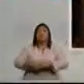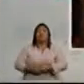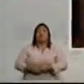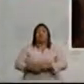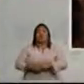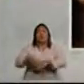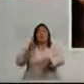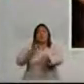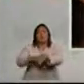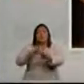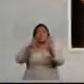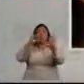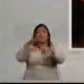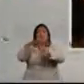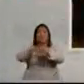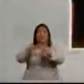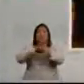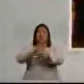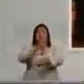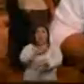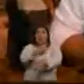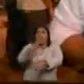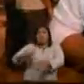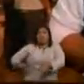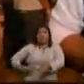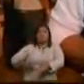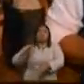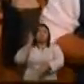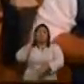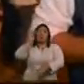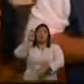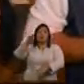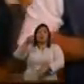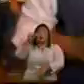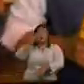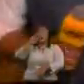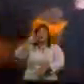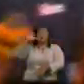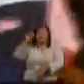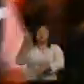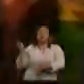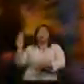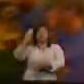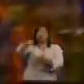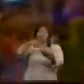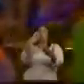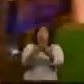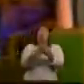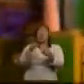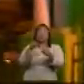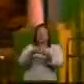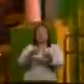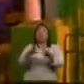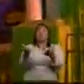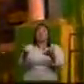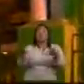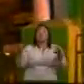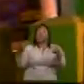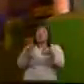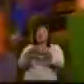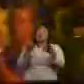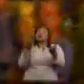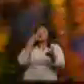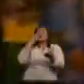Pasadas las 6 de la tarde, la vicepresidenta de la República, María Alejandra Vicuña, llegó hasta aquí, hasta la sede de ABA, donde fue recibida por decenas de